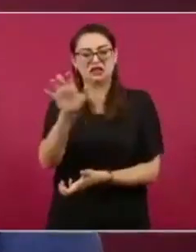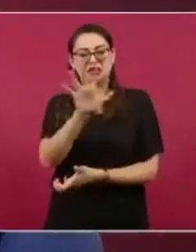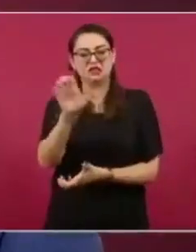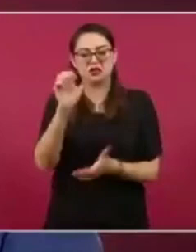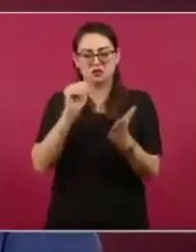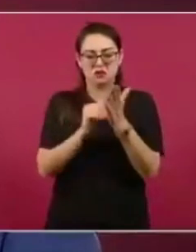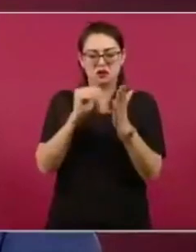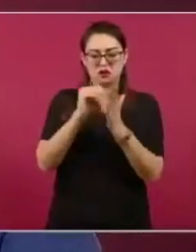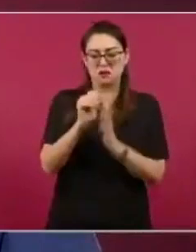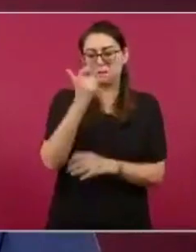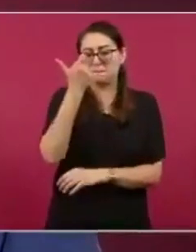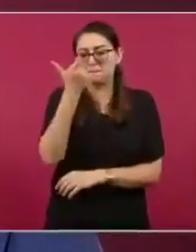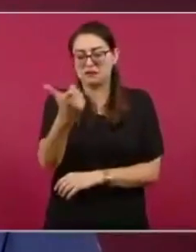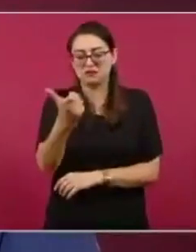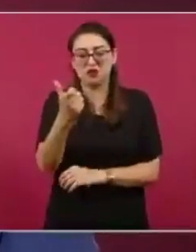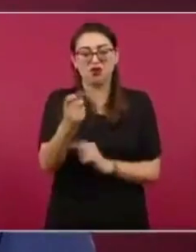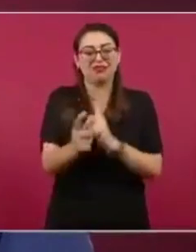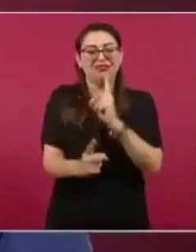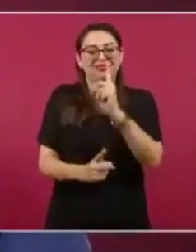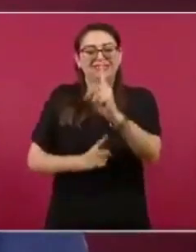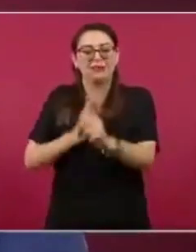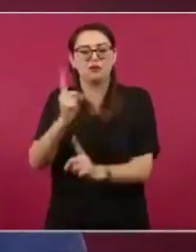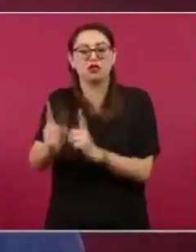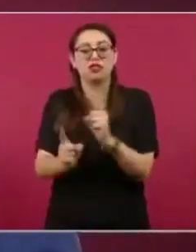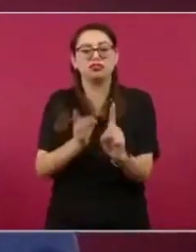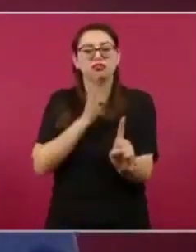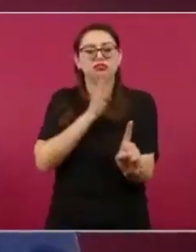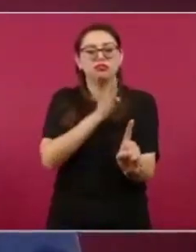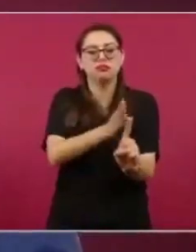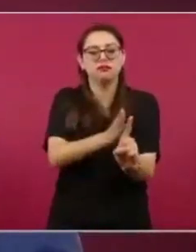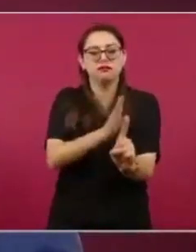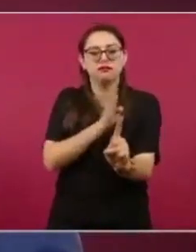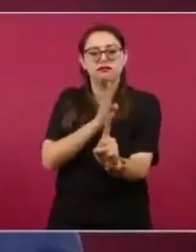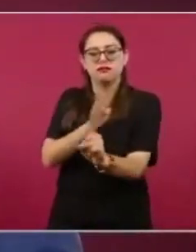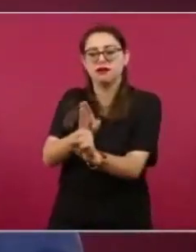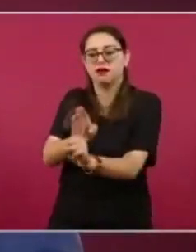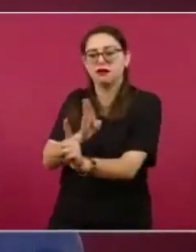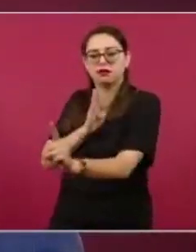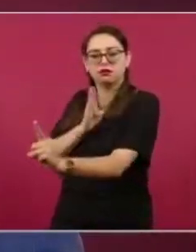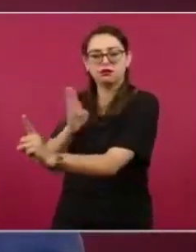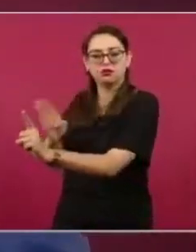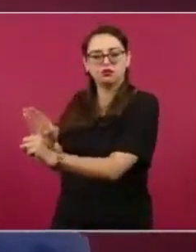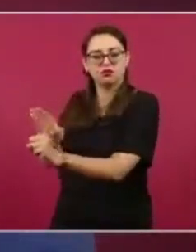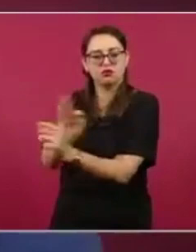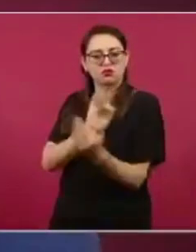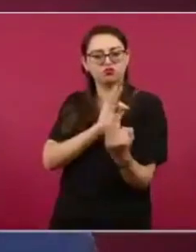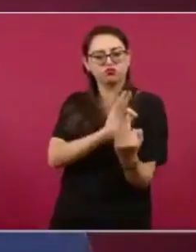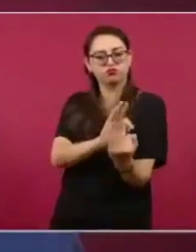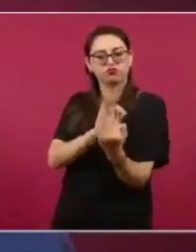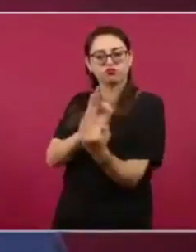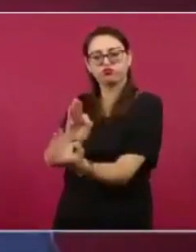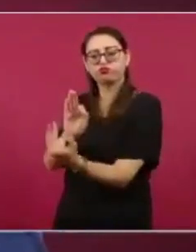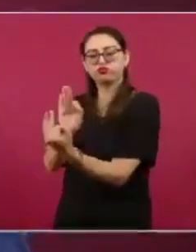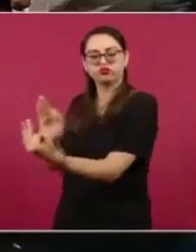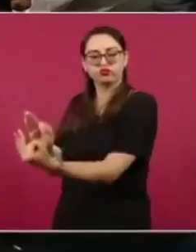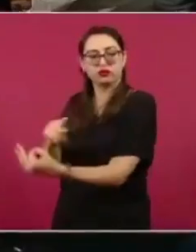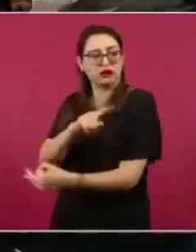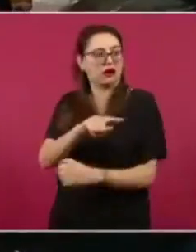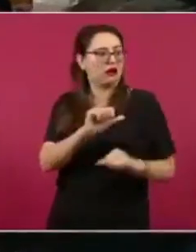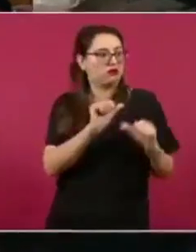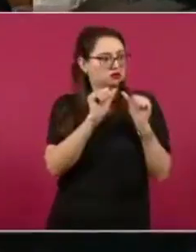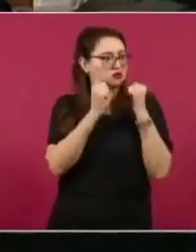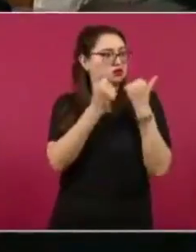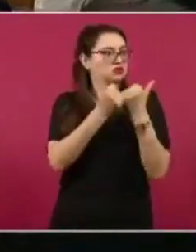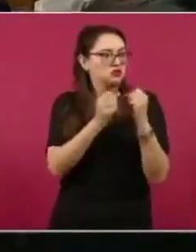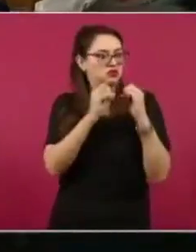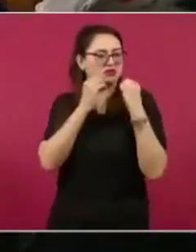de manera directa a deportistas de alto rendimiento. Ahora estamos a punto de